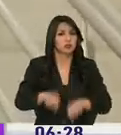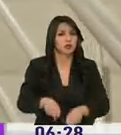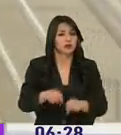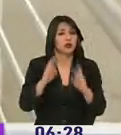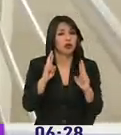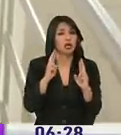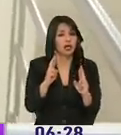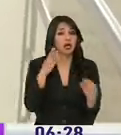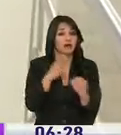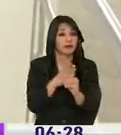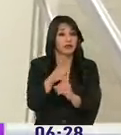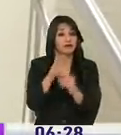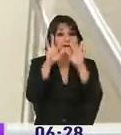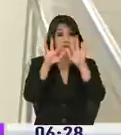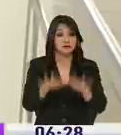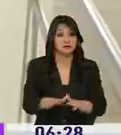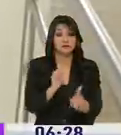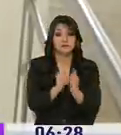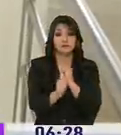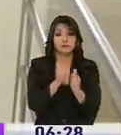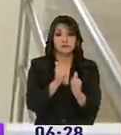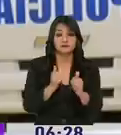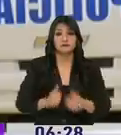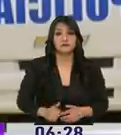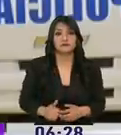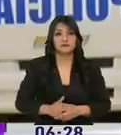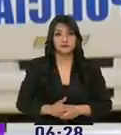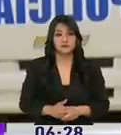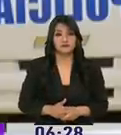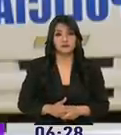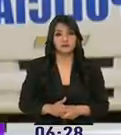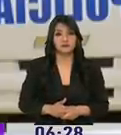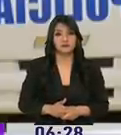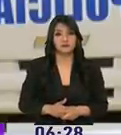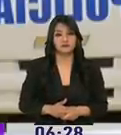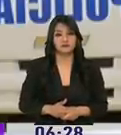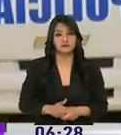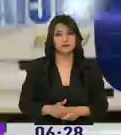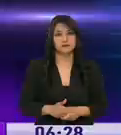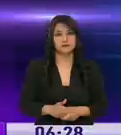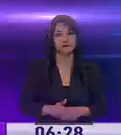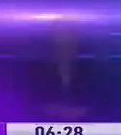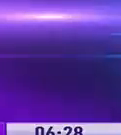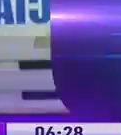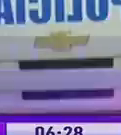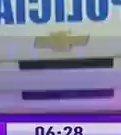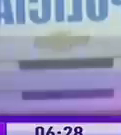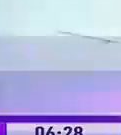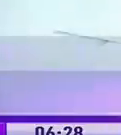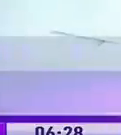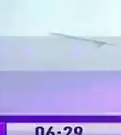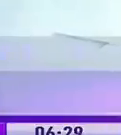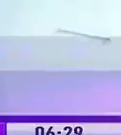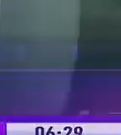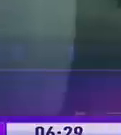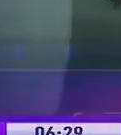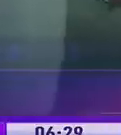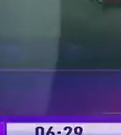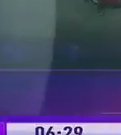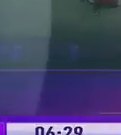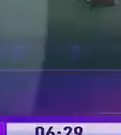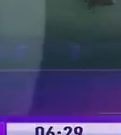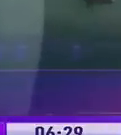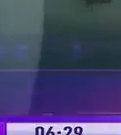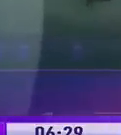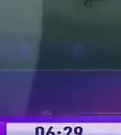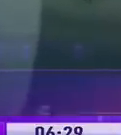base a la Secretaría del Deporte, informó Jorge Escobar. Es momento de hacer una pausa comercial,